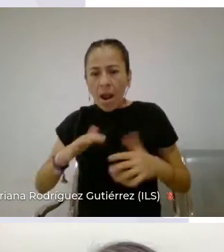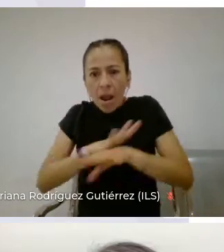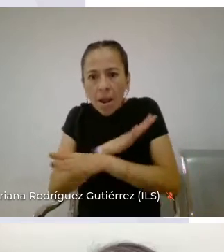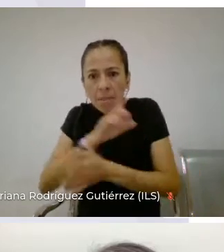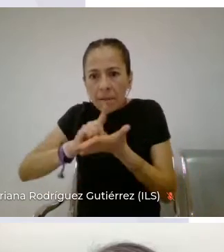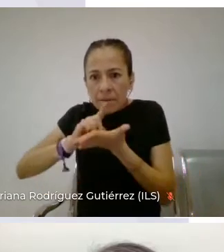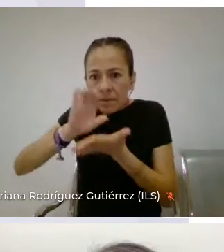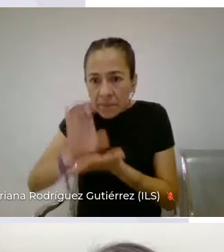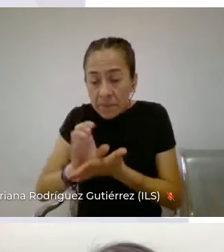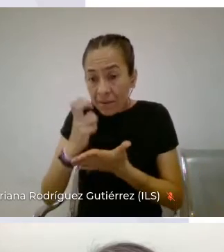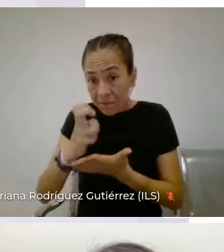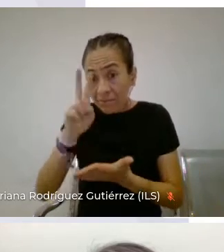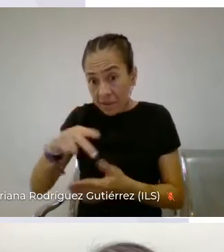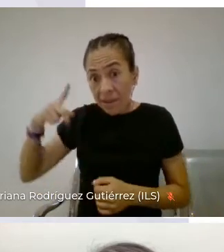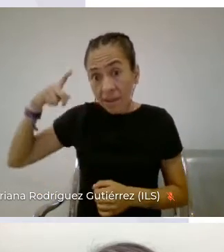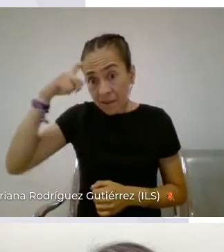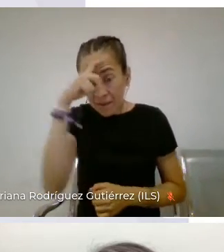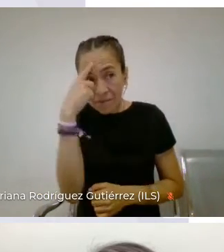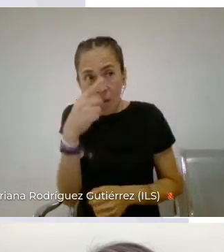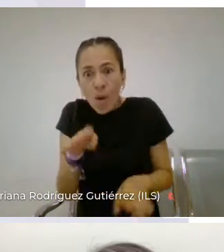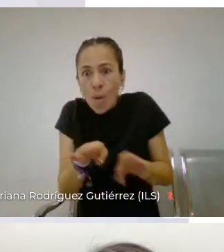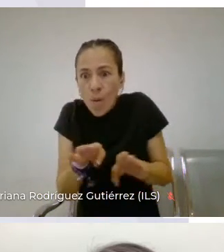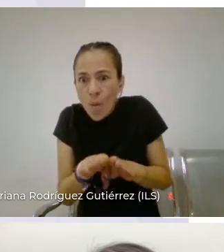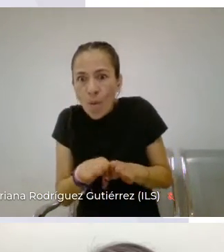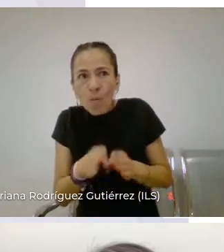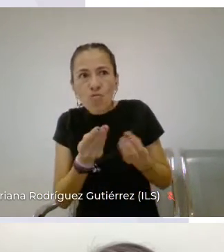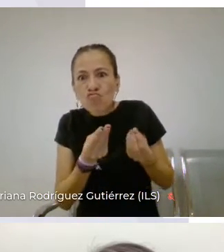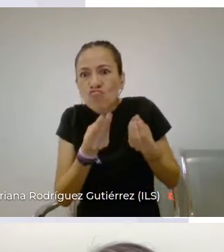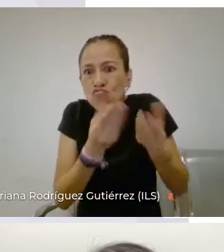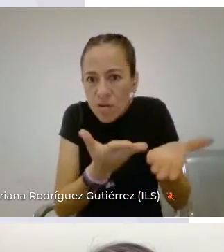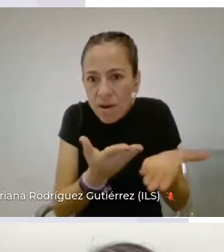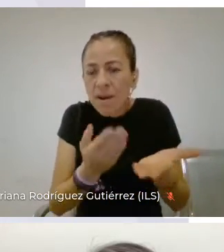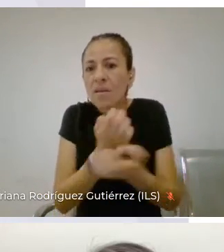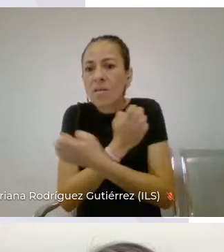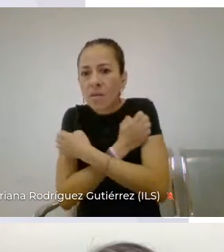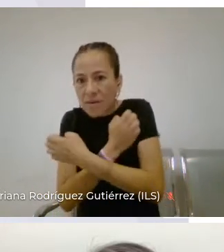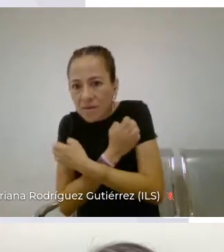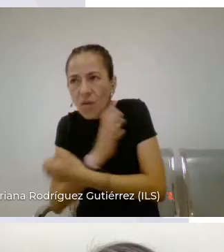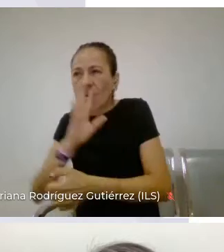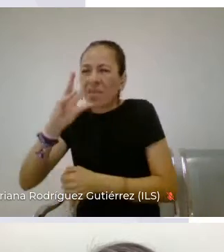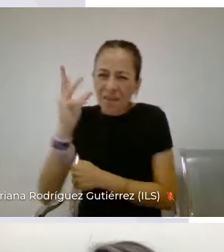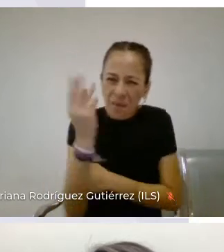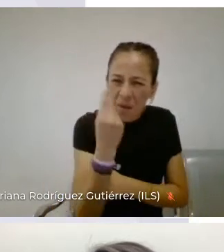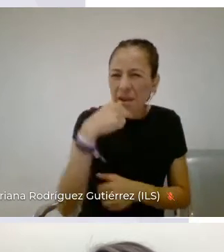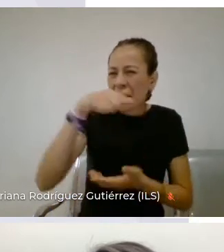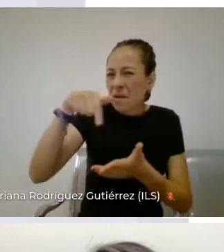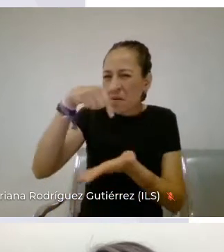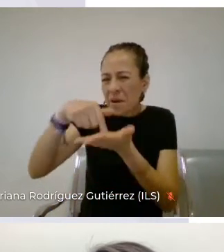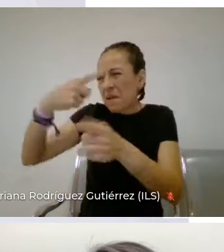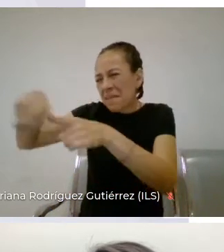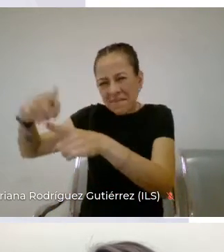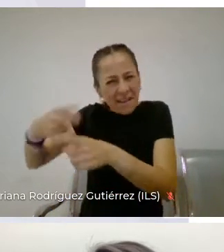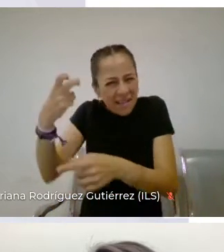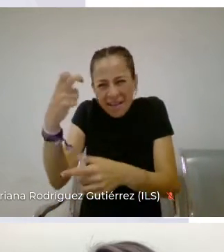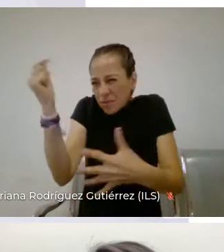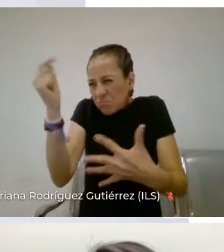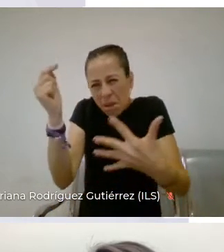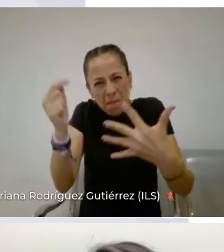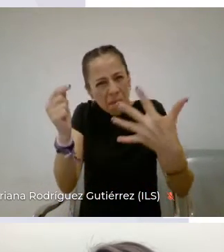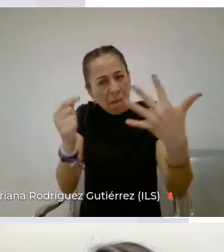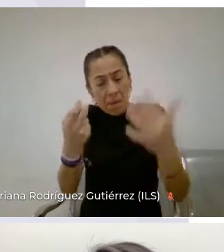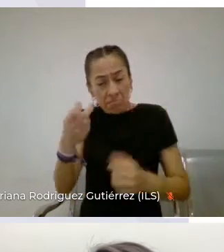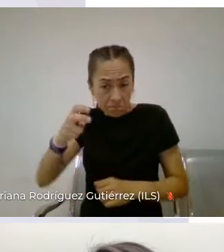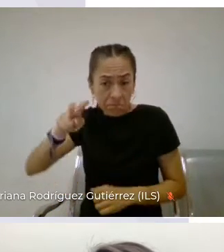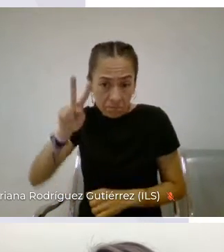curaciones en lugares importantes, cómo llevar la educación o la tecnología y que ellos al final participen. Hemos tenido que aprender con mucho